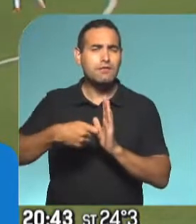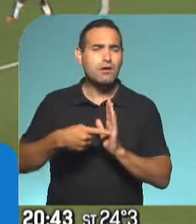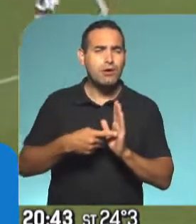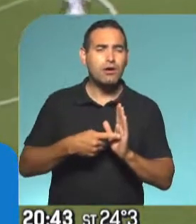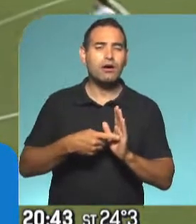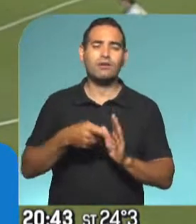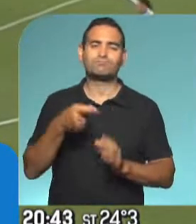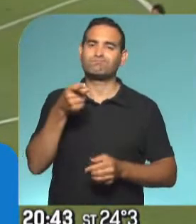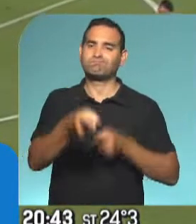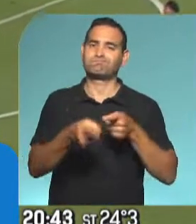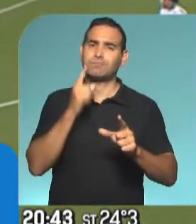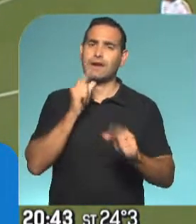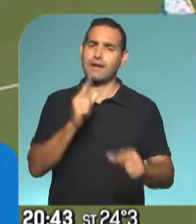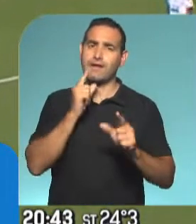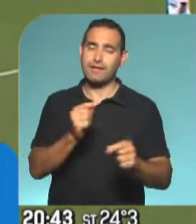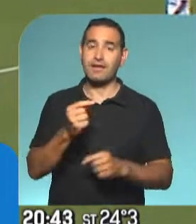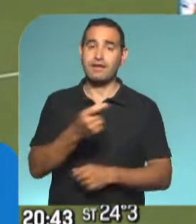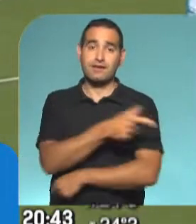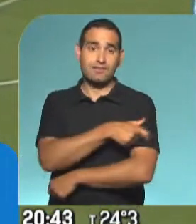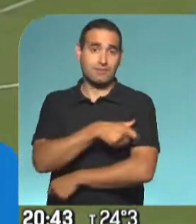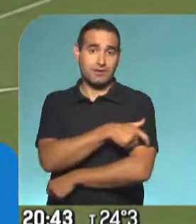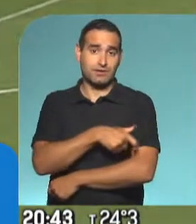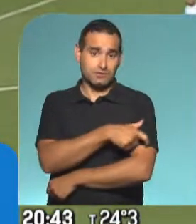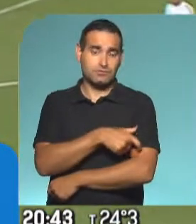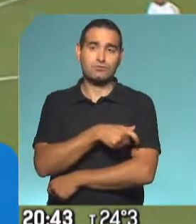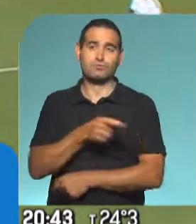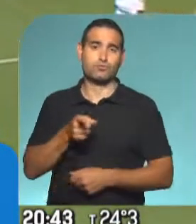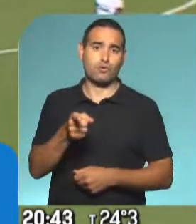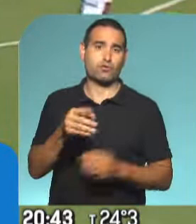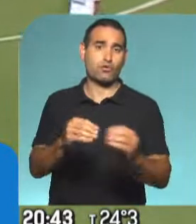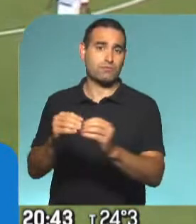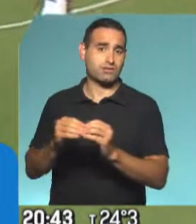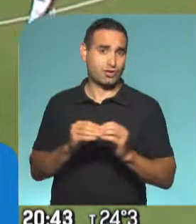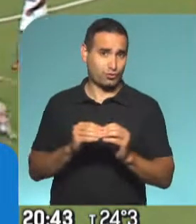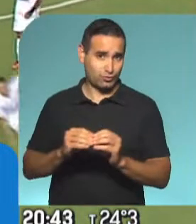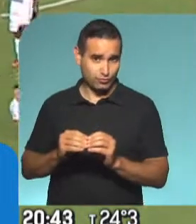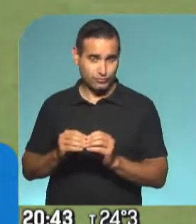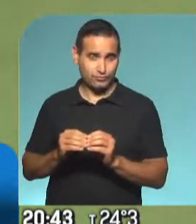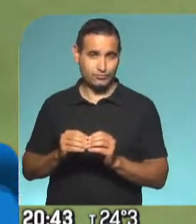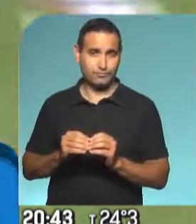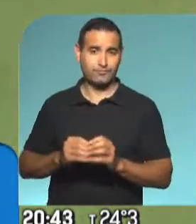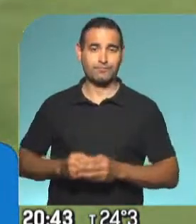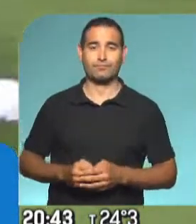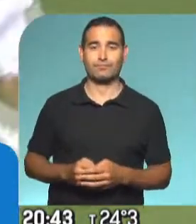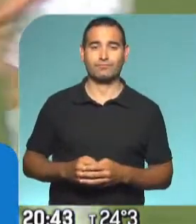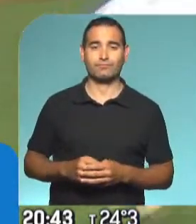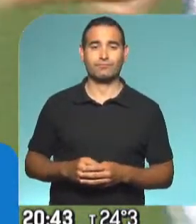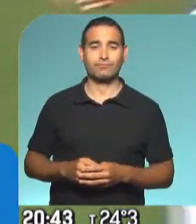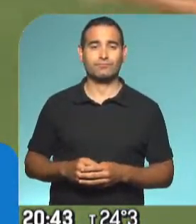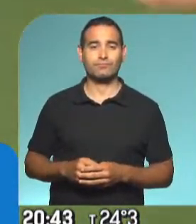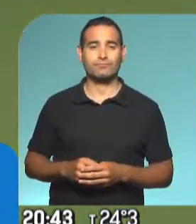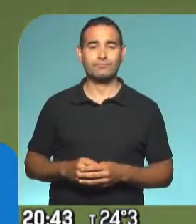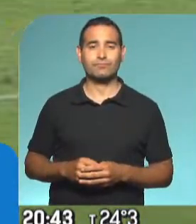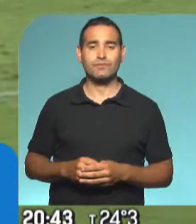las recriminaciones del capitán para con sus compañeros en el 0-2 abajo